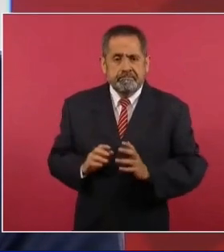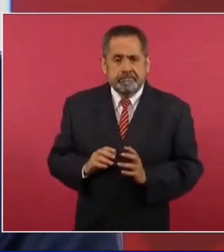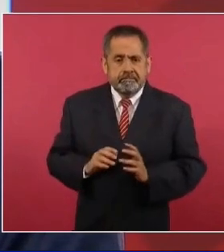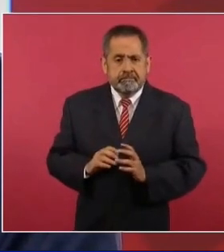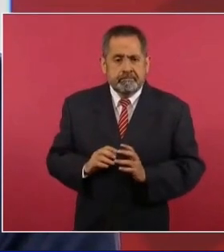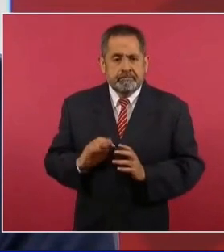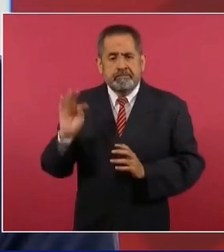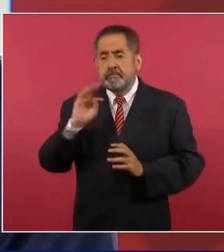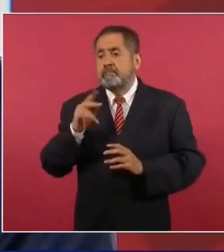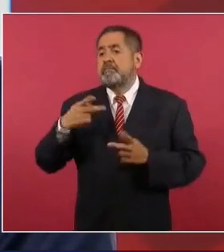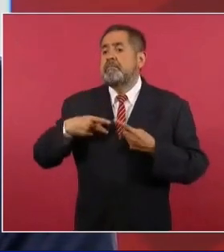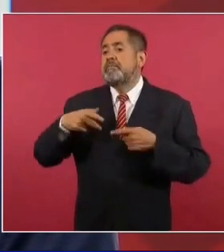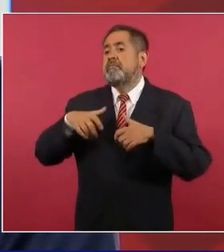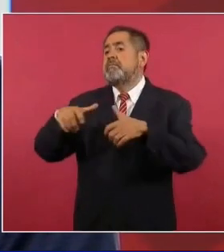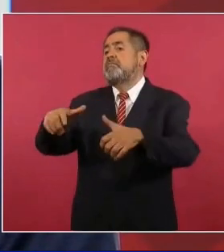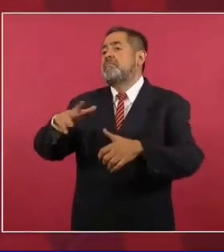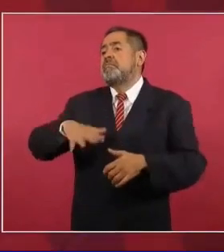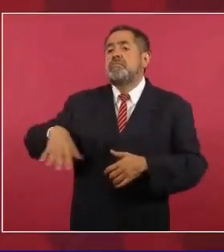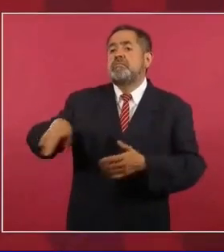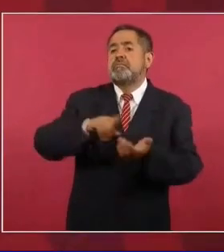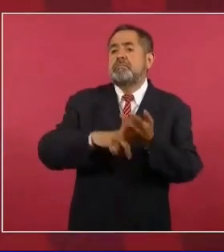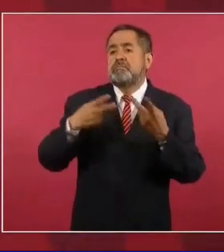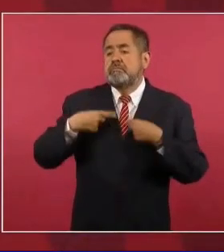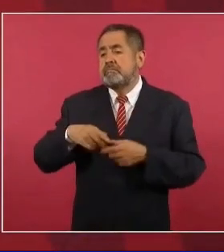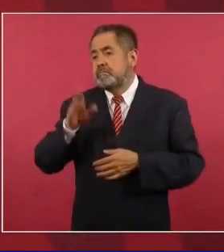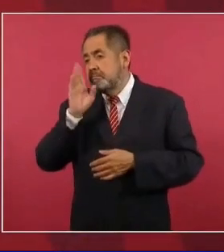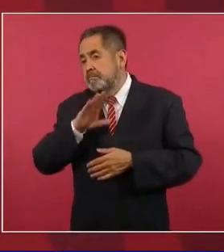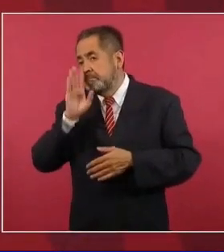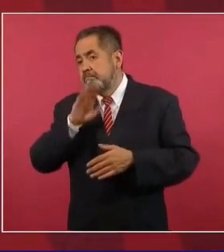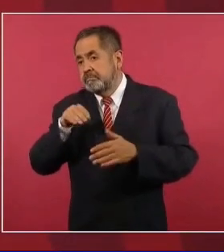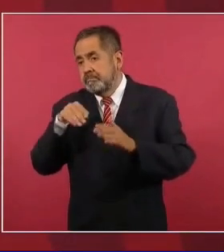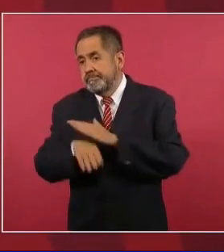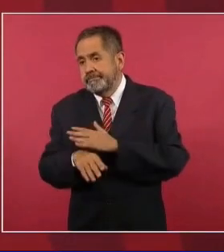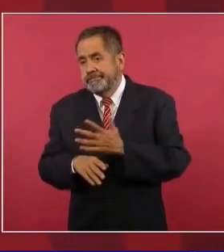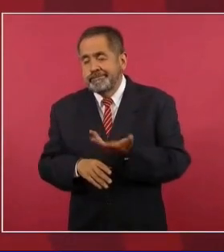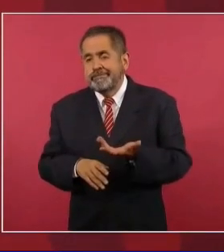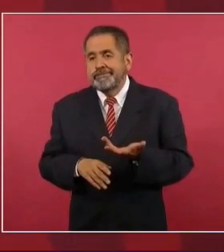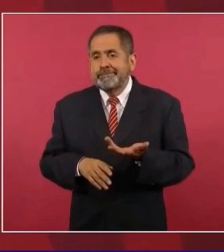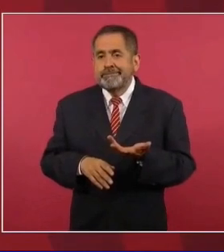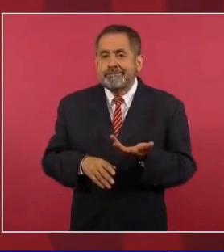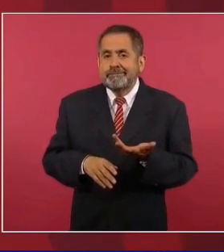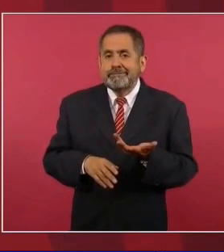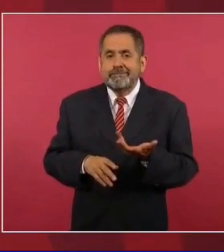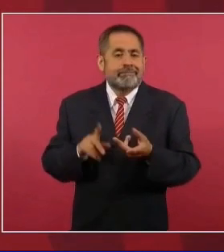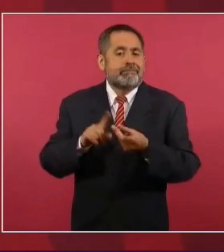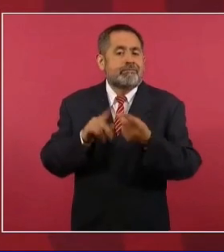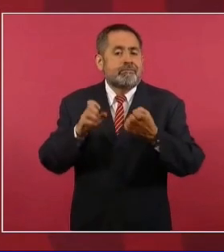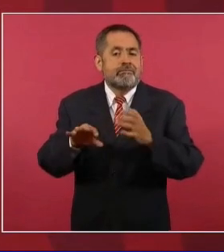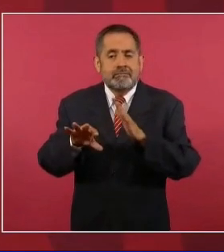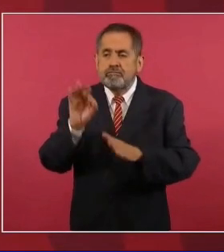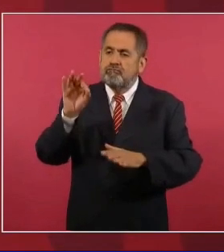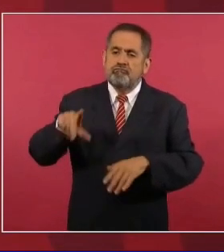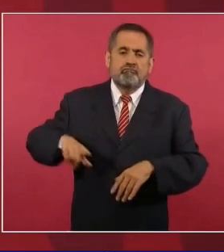Si le va mal al pueblo, porque ya no va a tener un gobierno